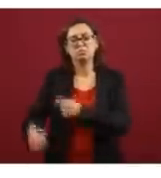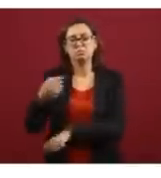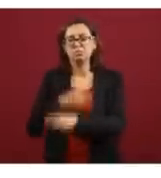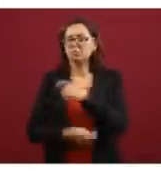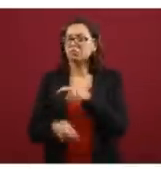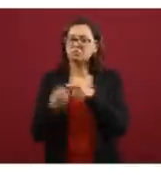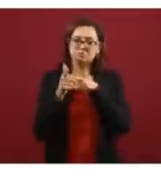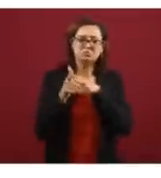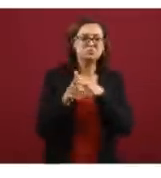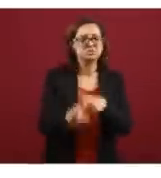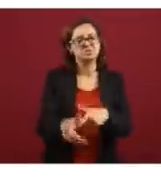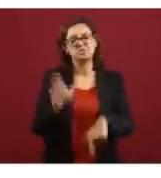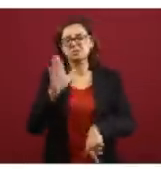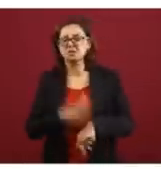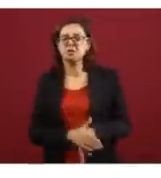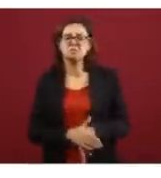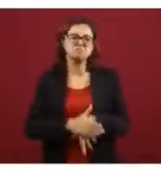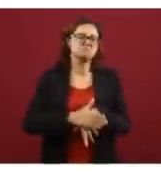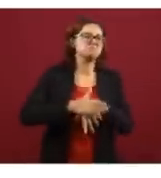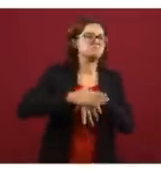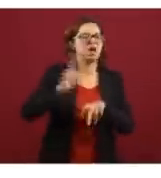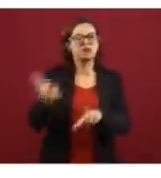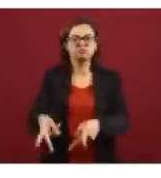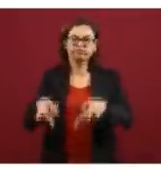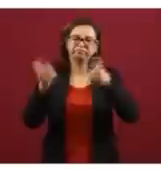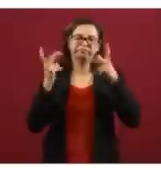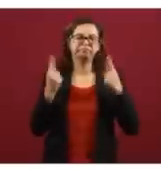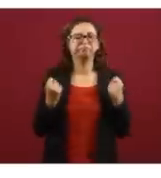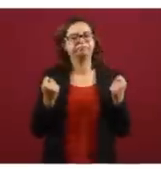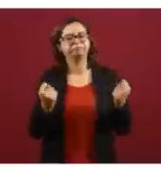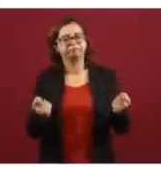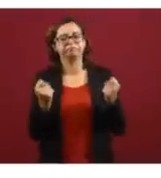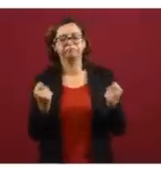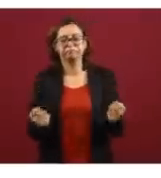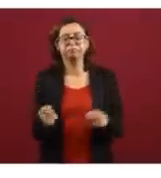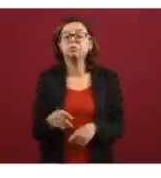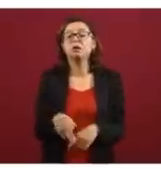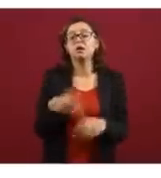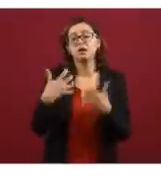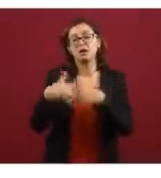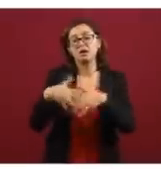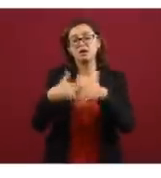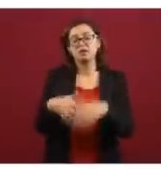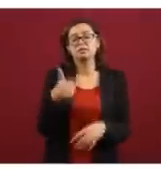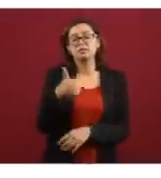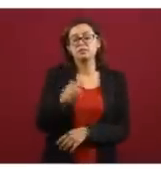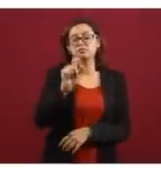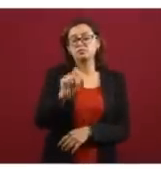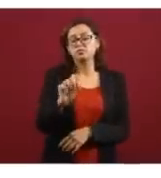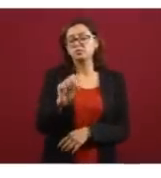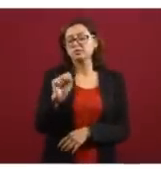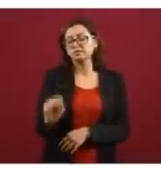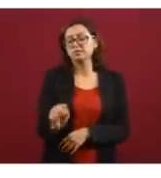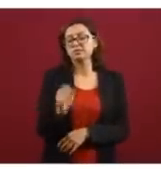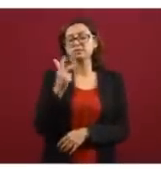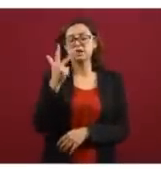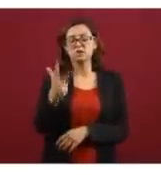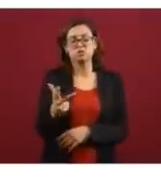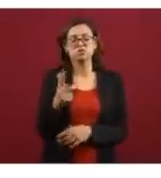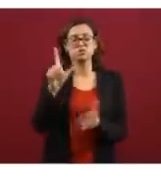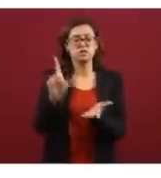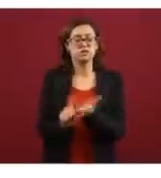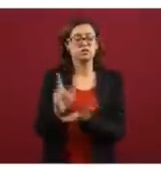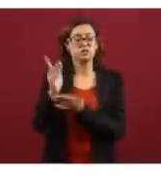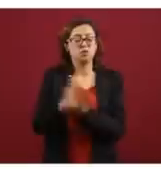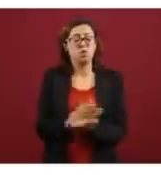robando con mayor descaro todavía. Encontramos una bomba con 6.68 litros de menos y otro